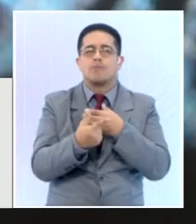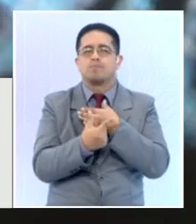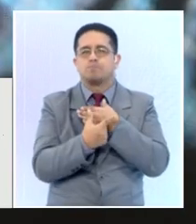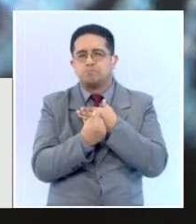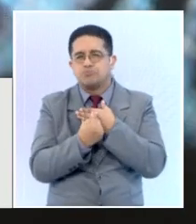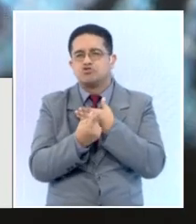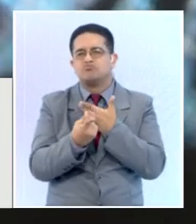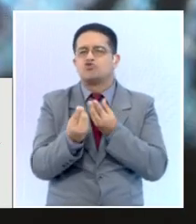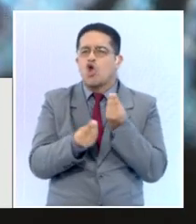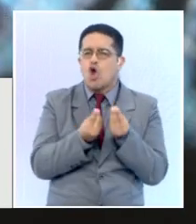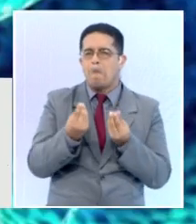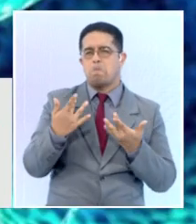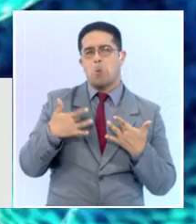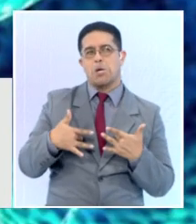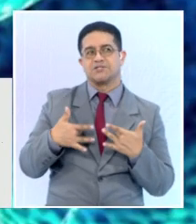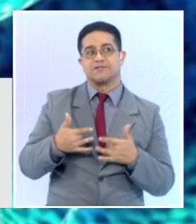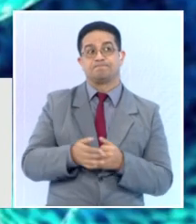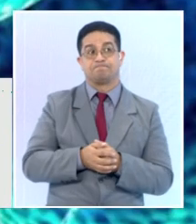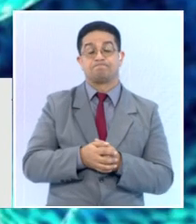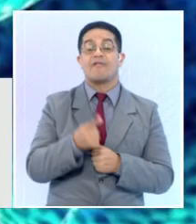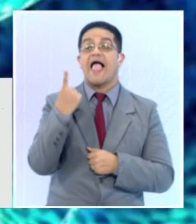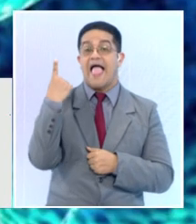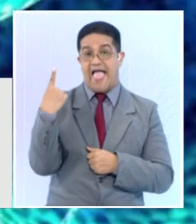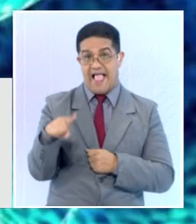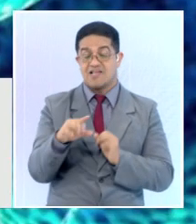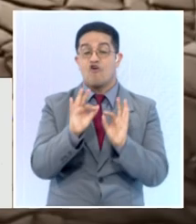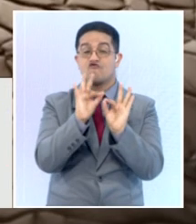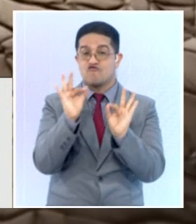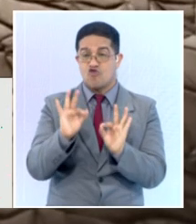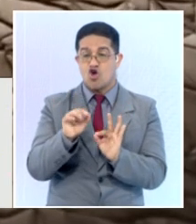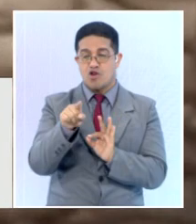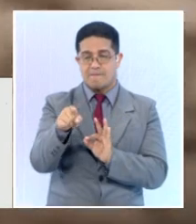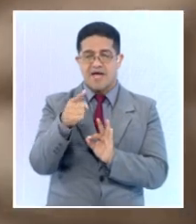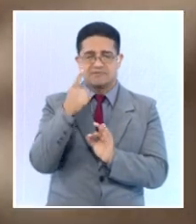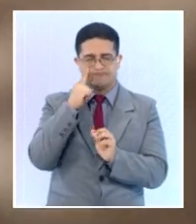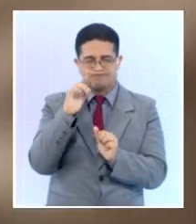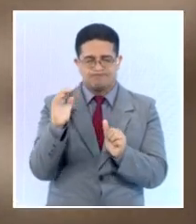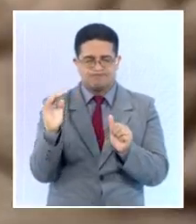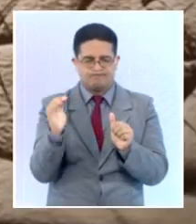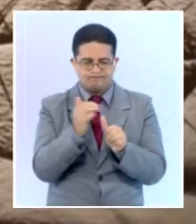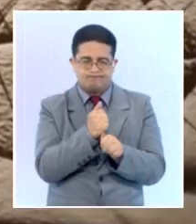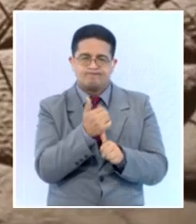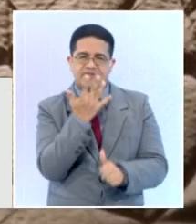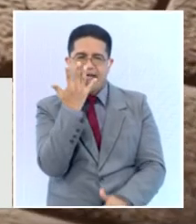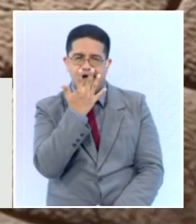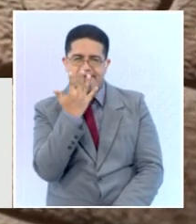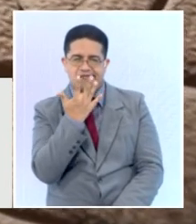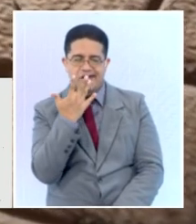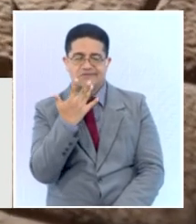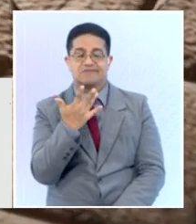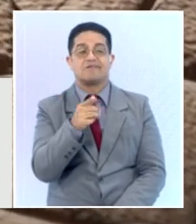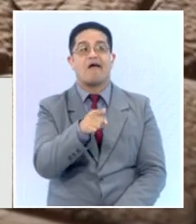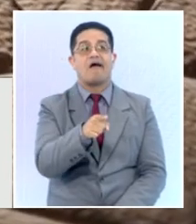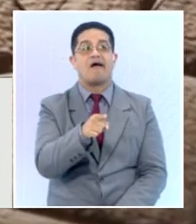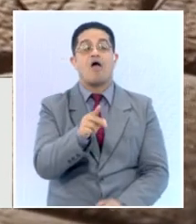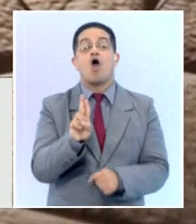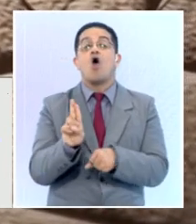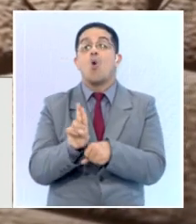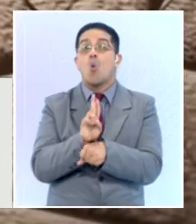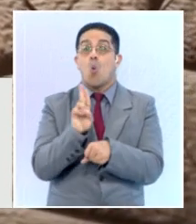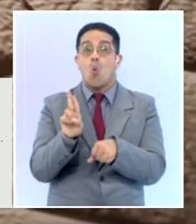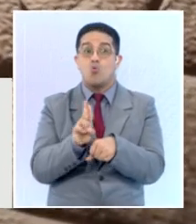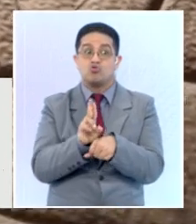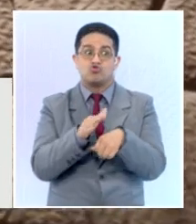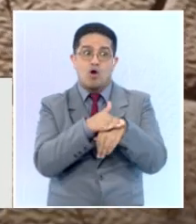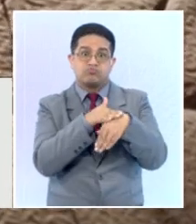y sensibilidad existen tratamientos que determinan a profundidad las características de todos ellos el uso de productos